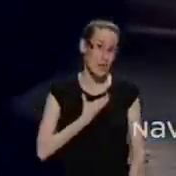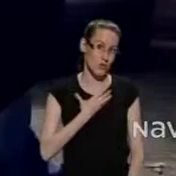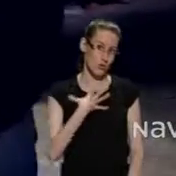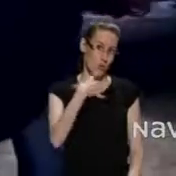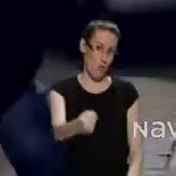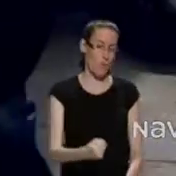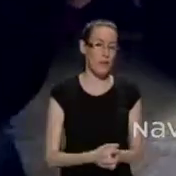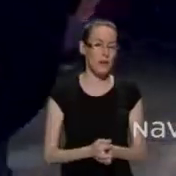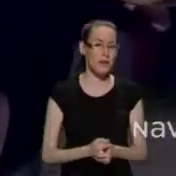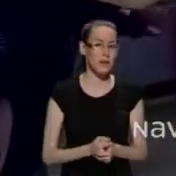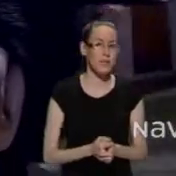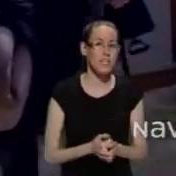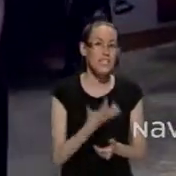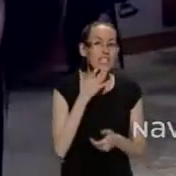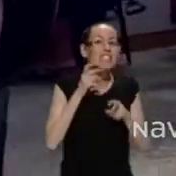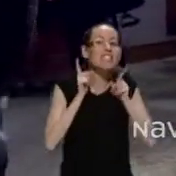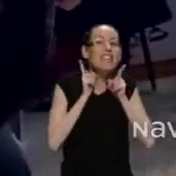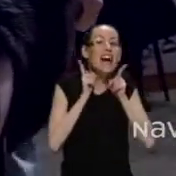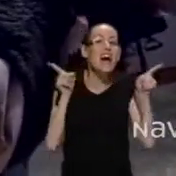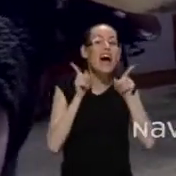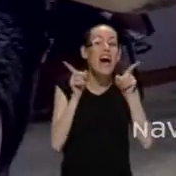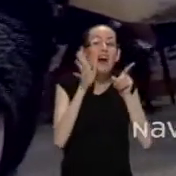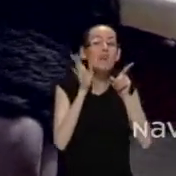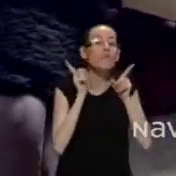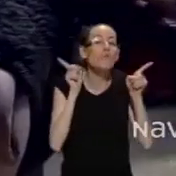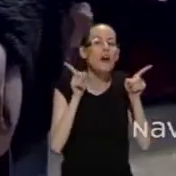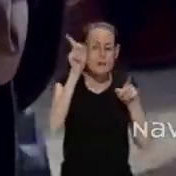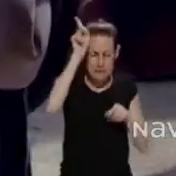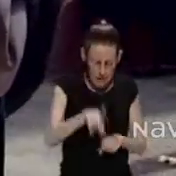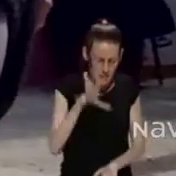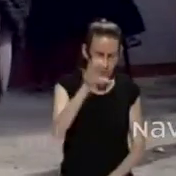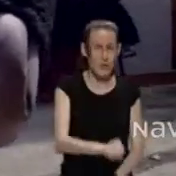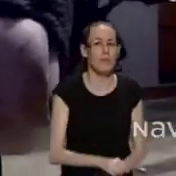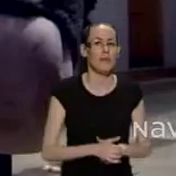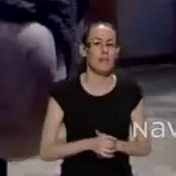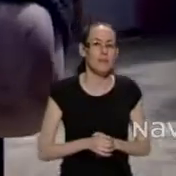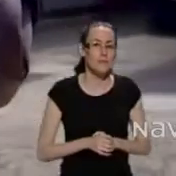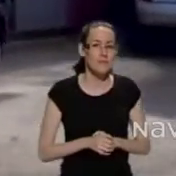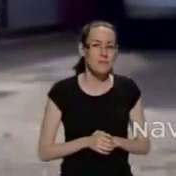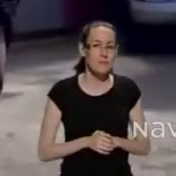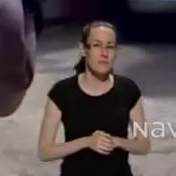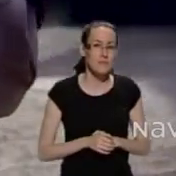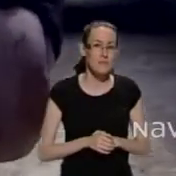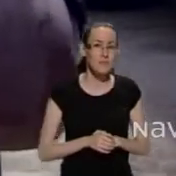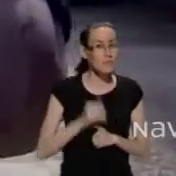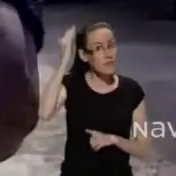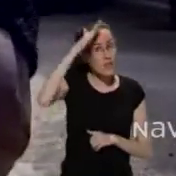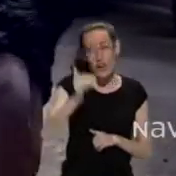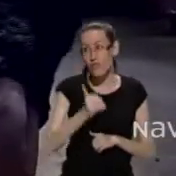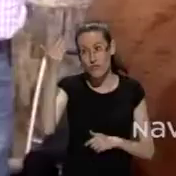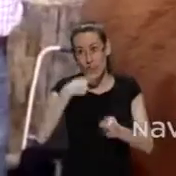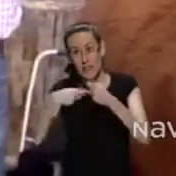Y de estos que no echen agua también, estos grandes que no echen agua también compran. Los ayuntamientos más. ¿Y de fuera de Navarra?